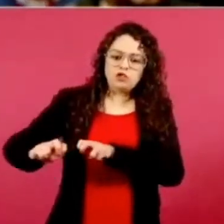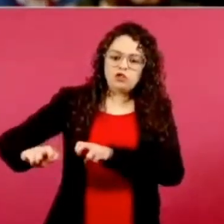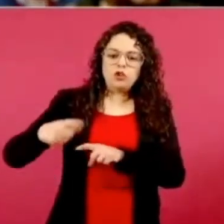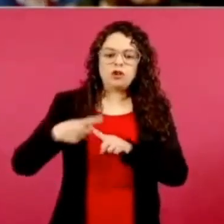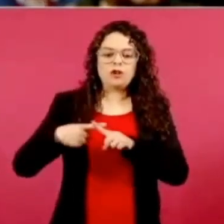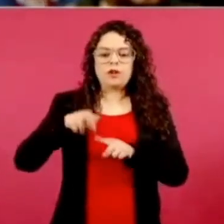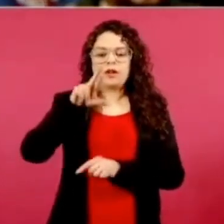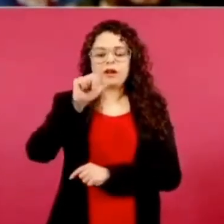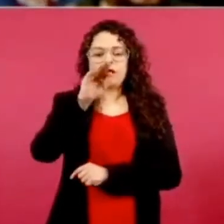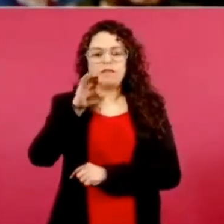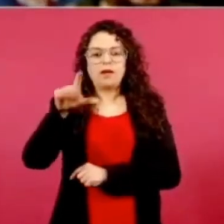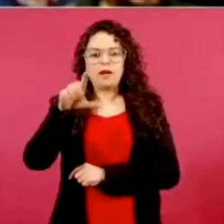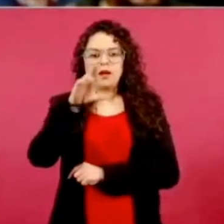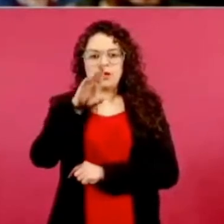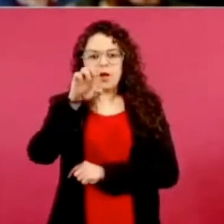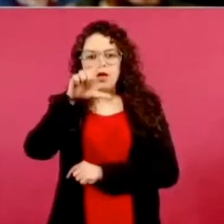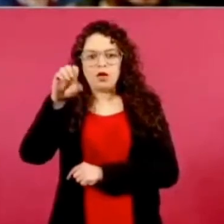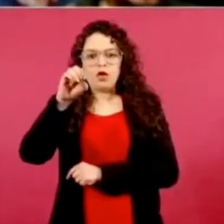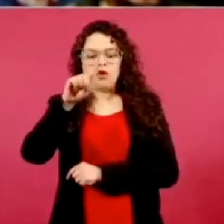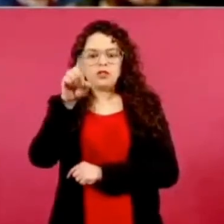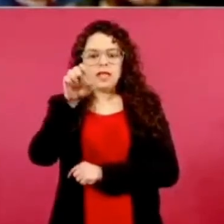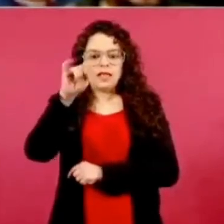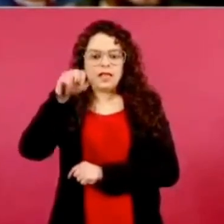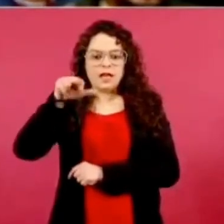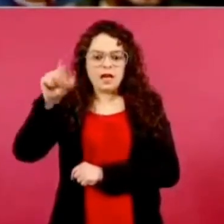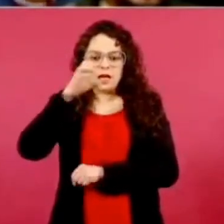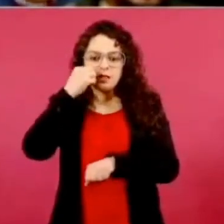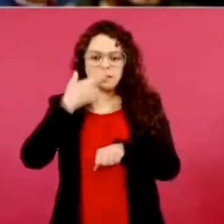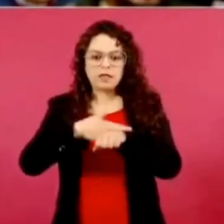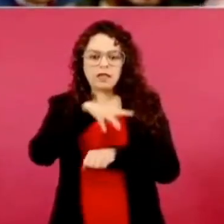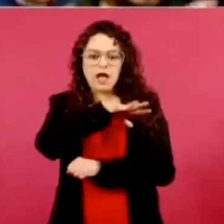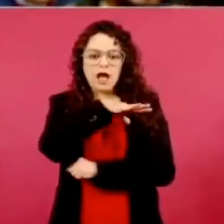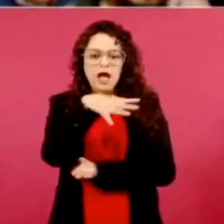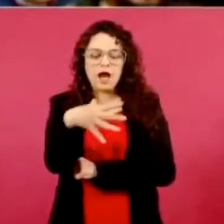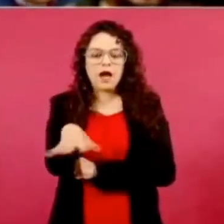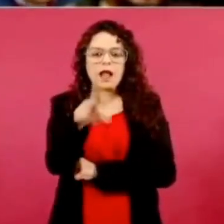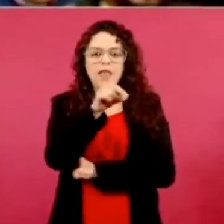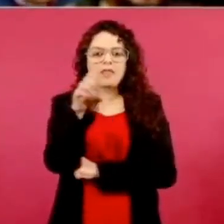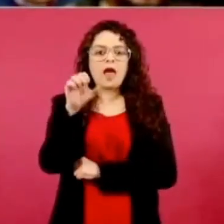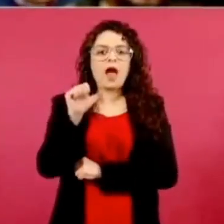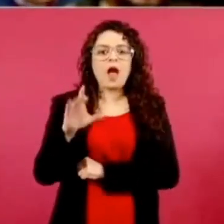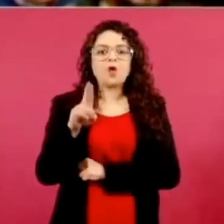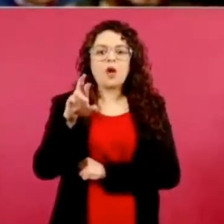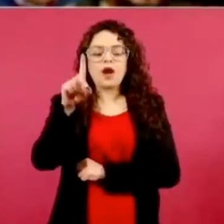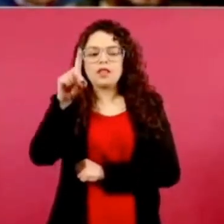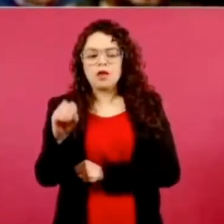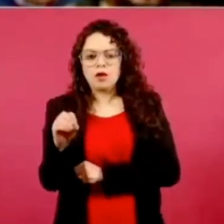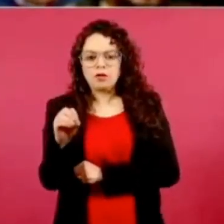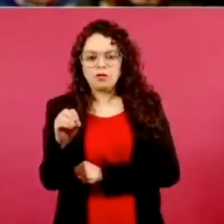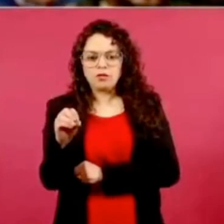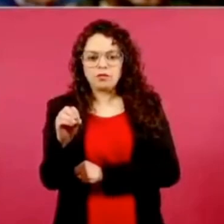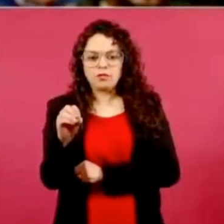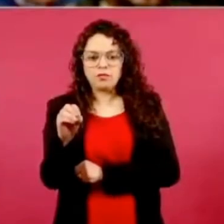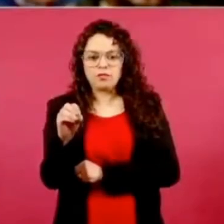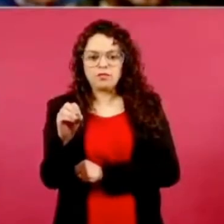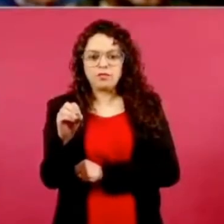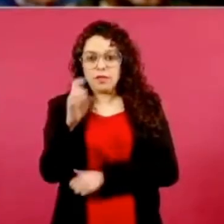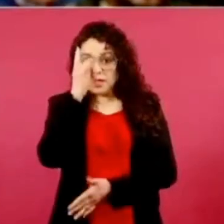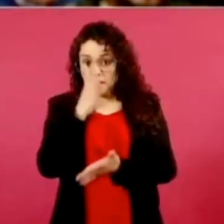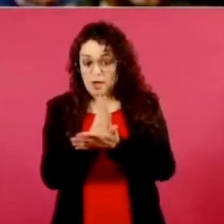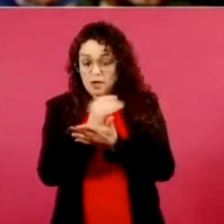Cuello Cetina. Él es el secretario general de Acuerdos. No nada más es el secretario general de Acuerdos, sino que